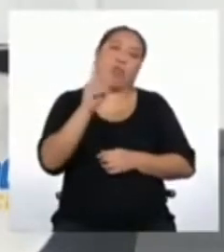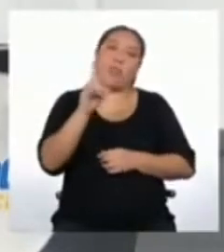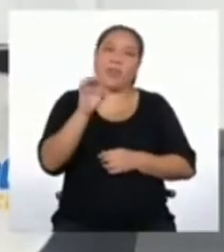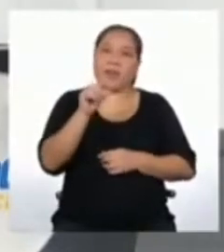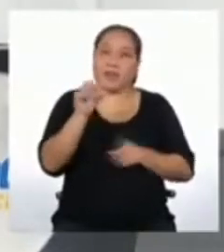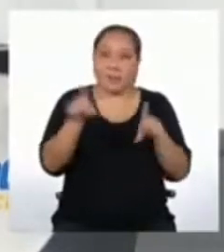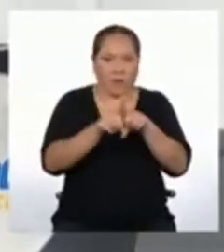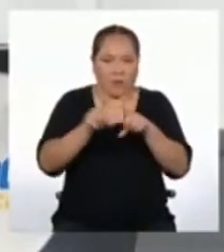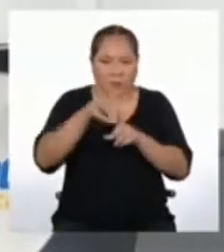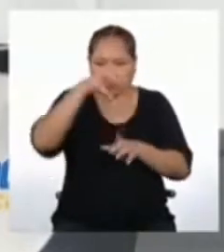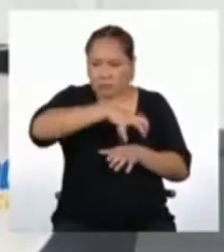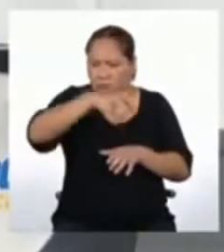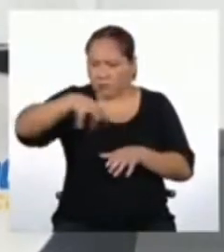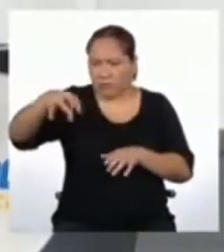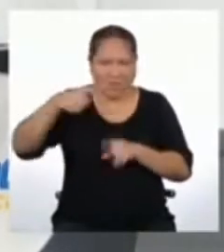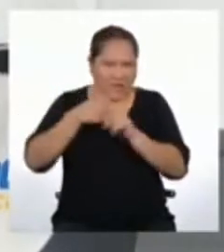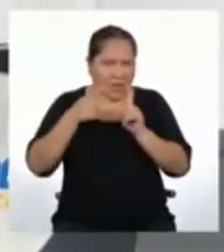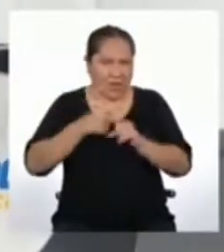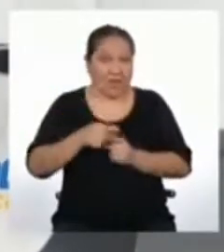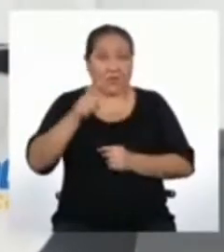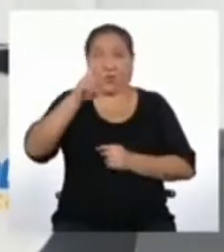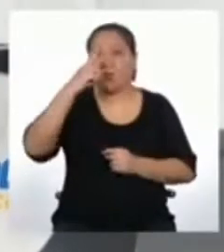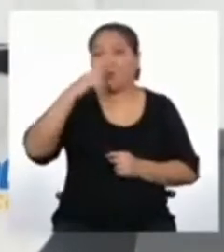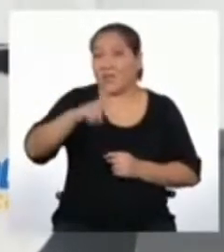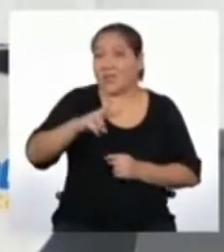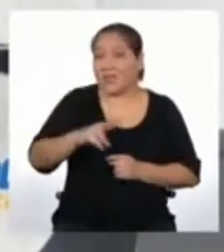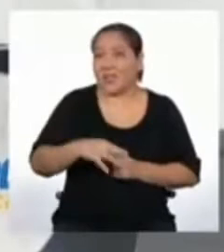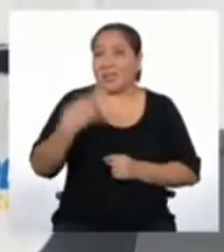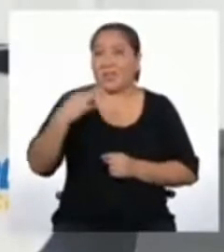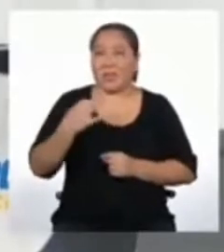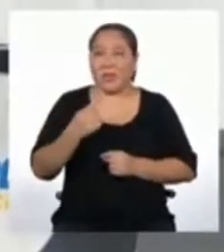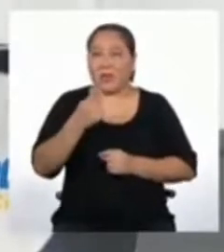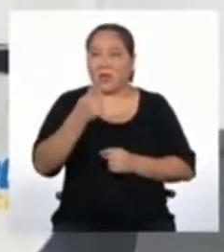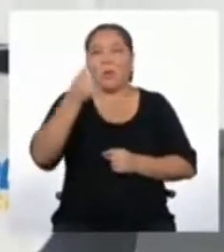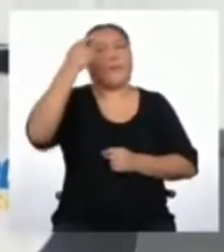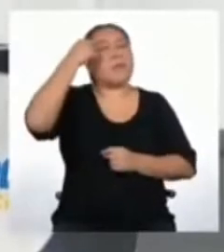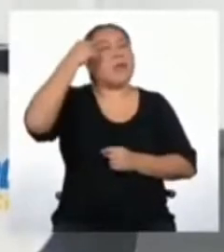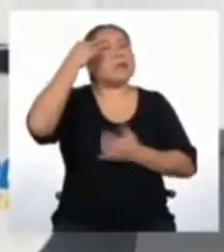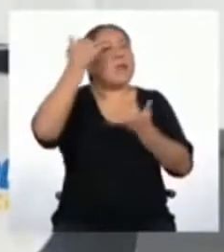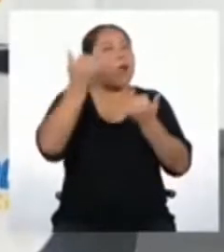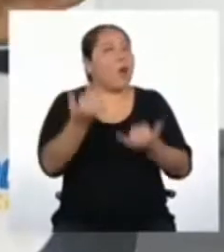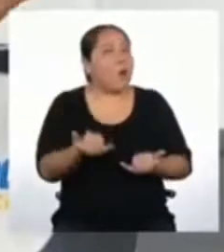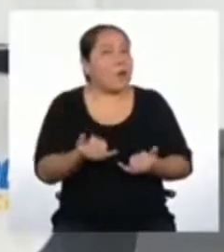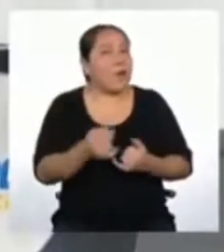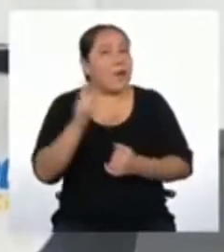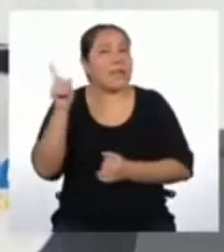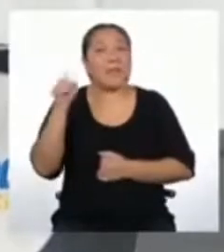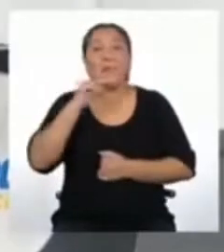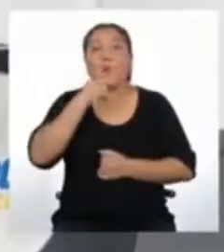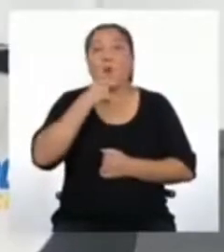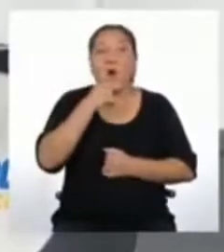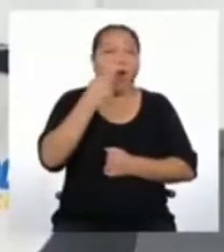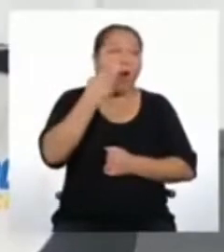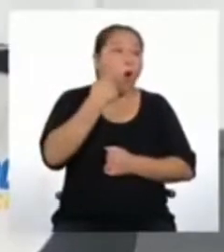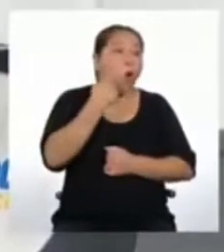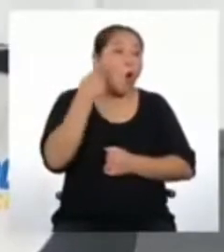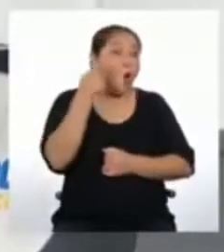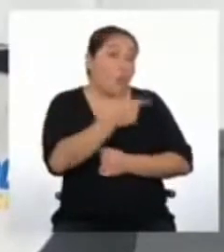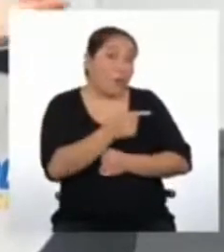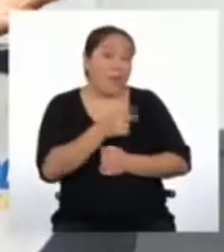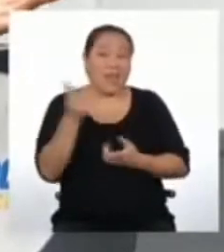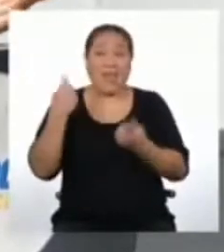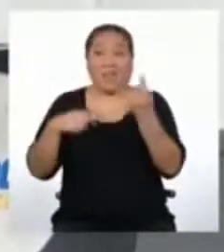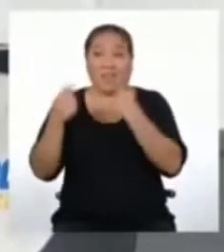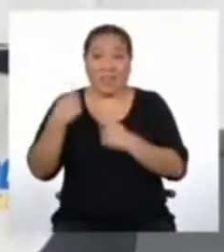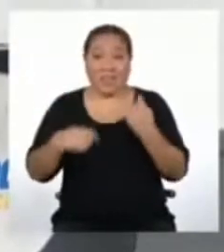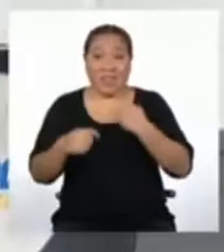Estoy segura de que tú has observado esto a tu alrededor. Me gustaría que pienses un momento en esa señora o señor que vende ropa por ahí,